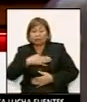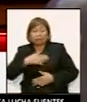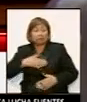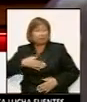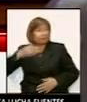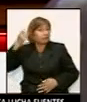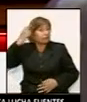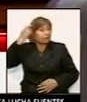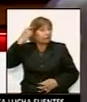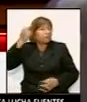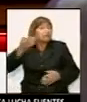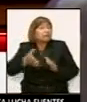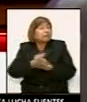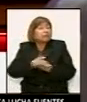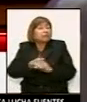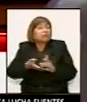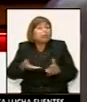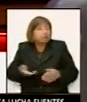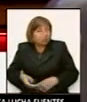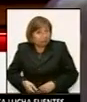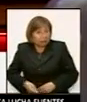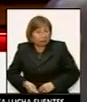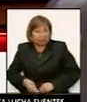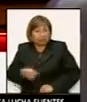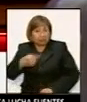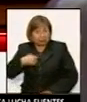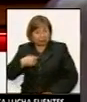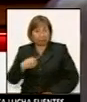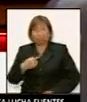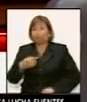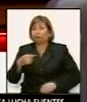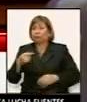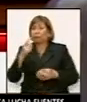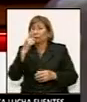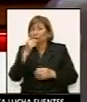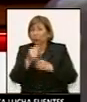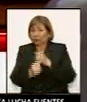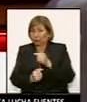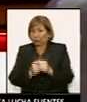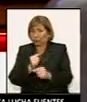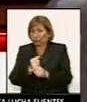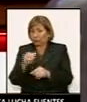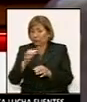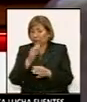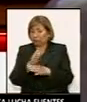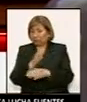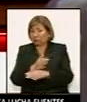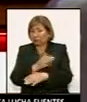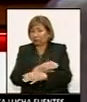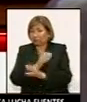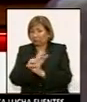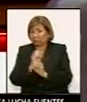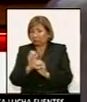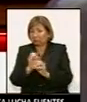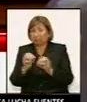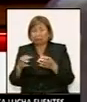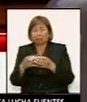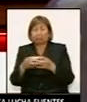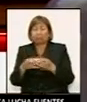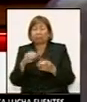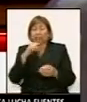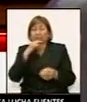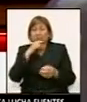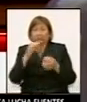mental, colegas, congresistas? Por ello yo presenté el proyecto, tiene casi un año, hasta ahora no se ha avanzado ni en la Comisión de la Mujer ni en la